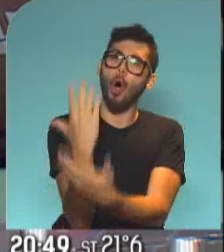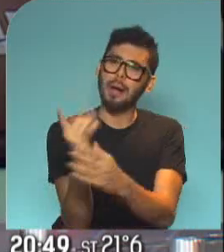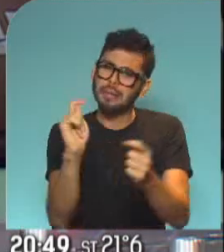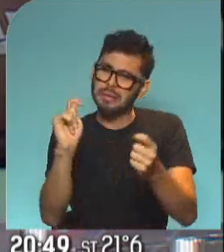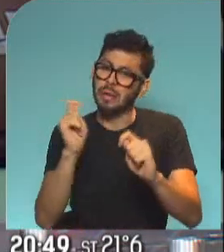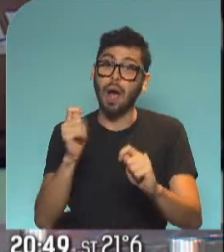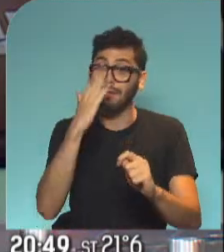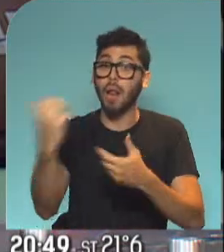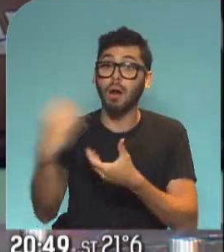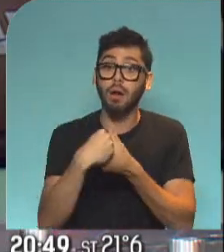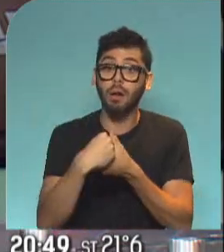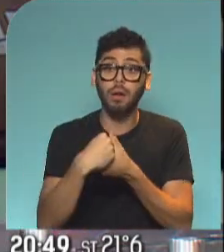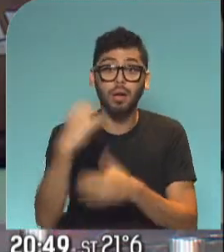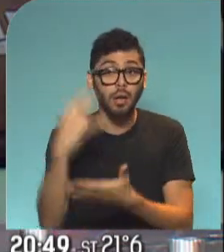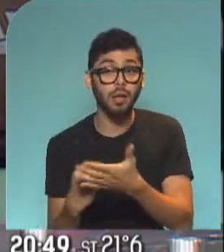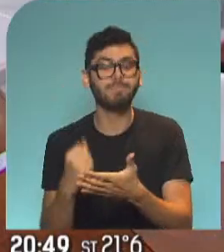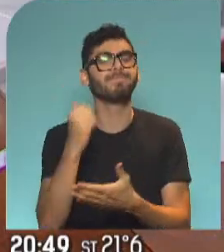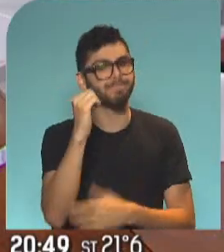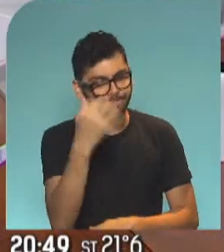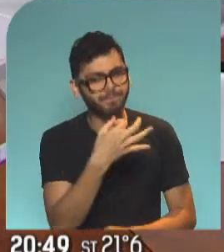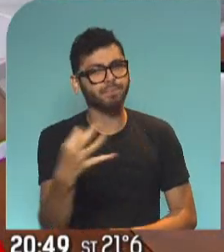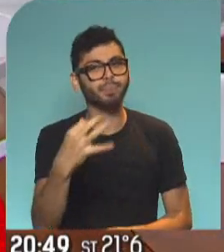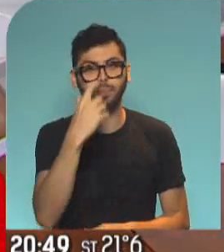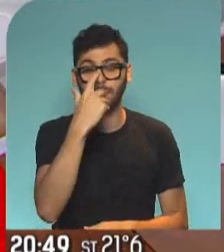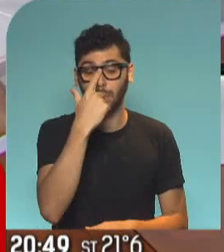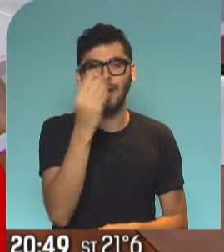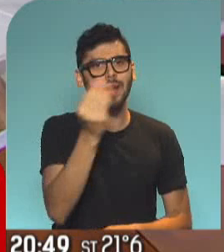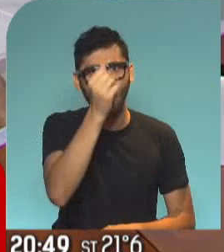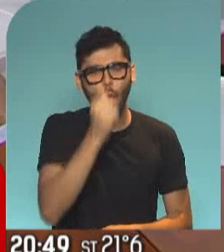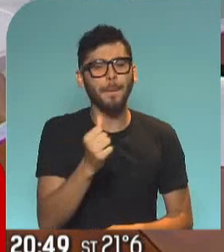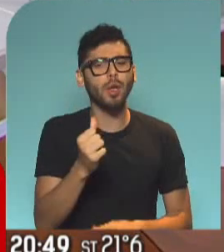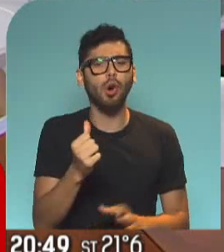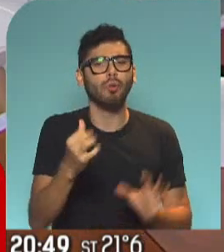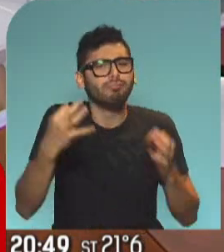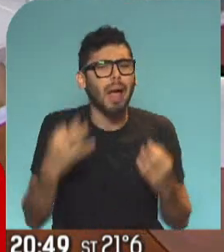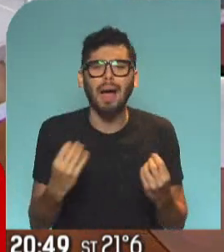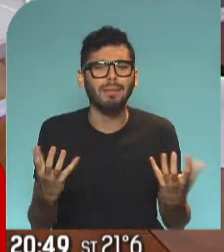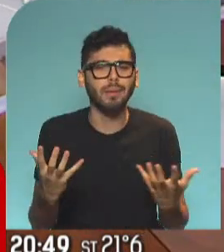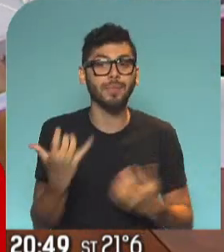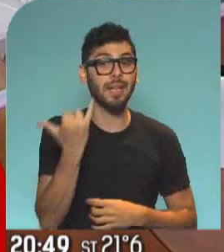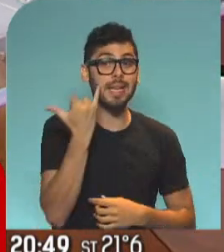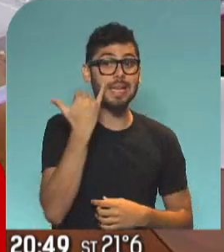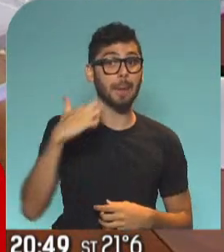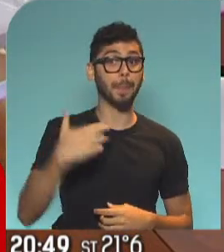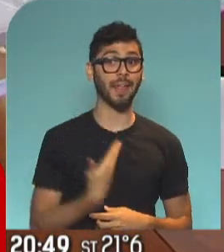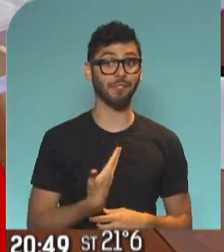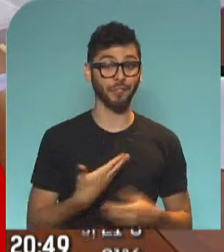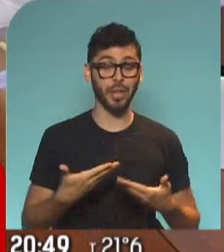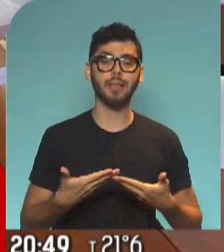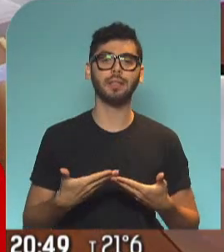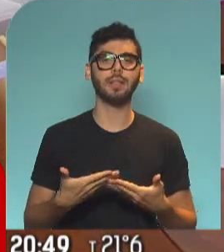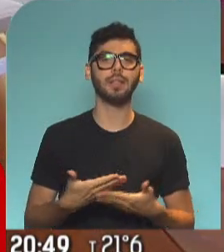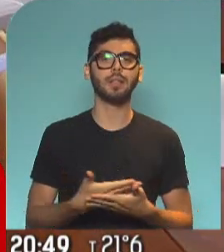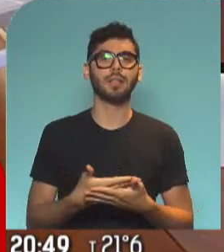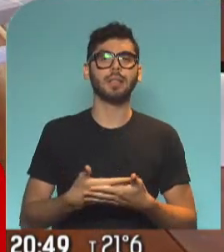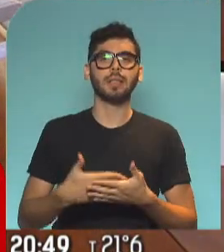están adentro bueno exactamente felix lo que sucedió el fin de semana básicamente es que el ipv recibió mejoras